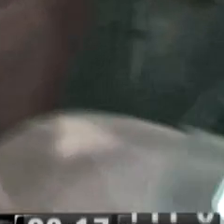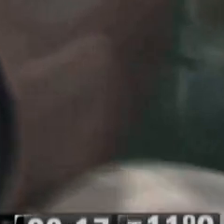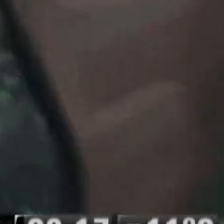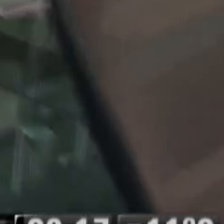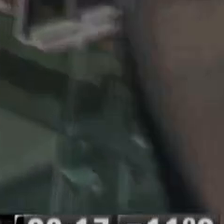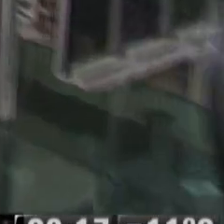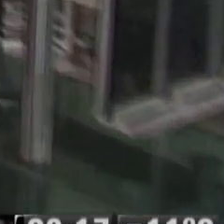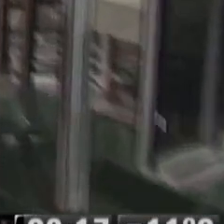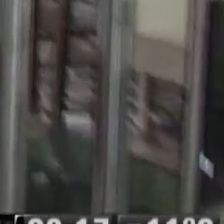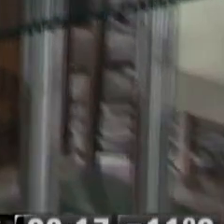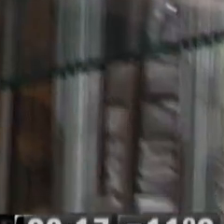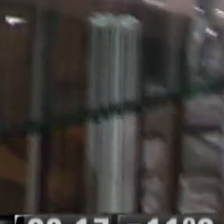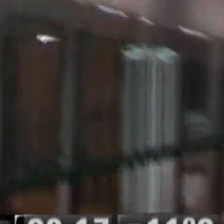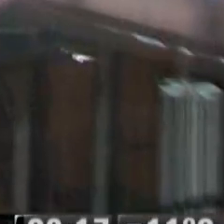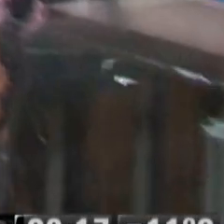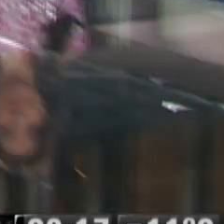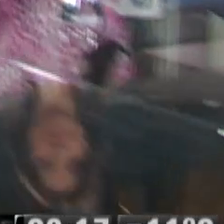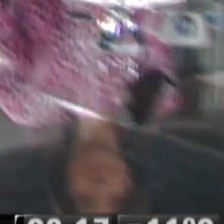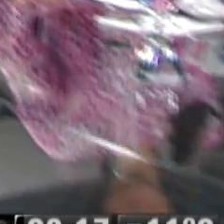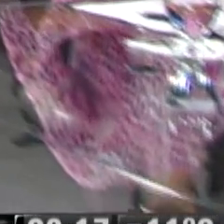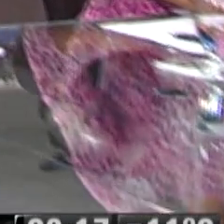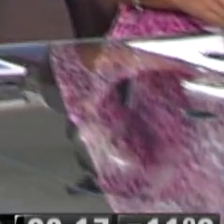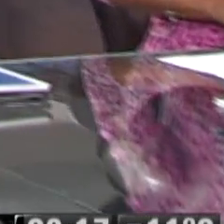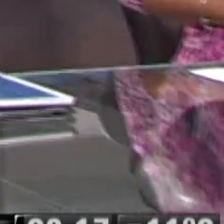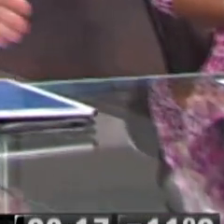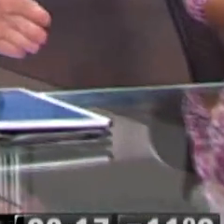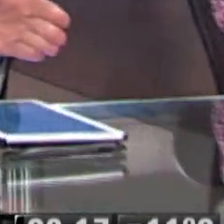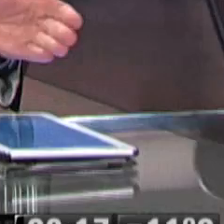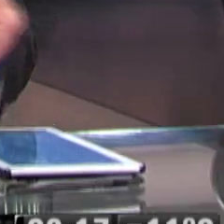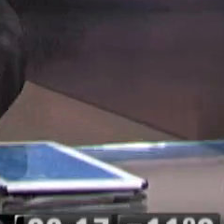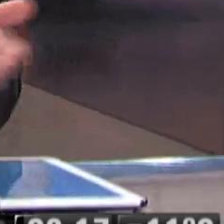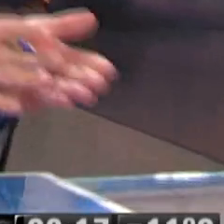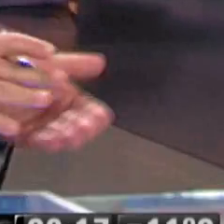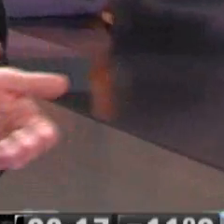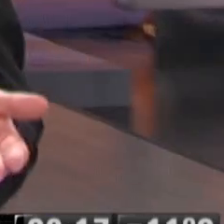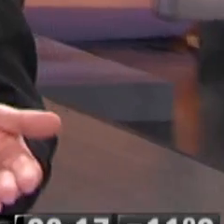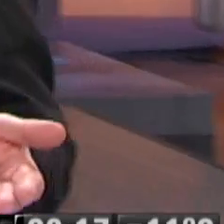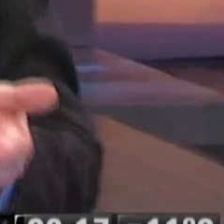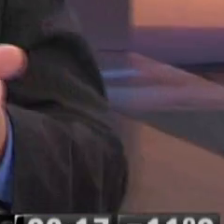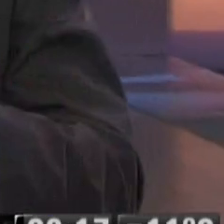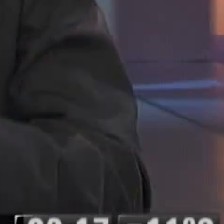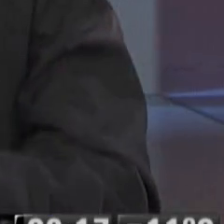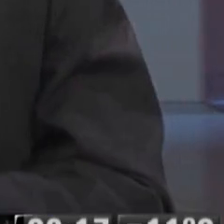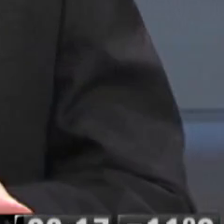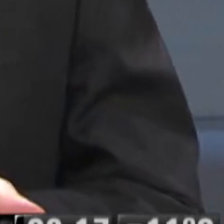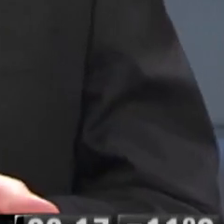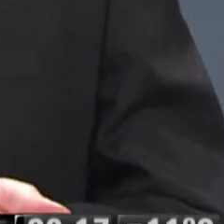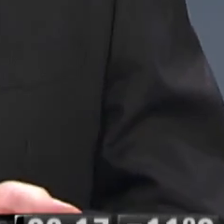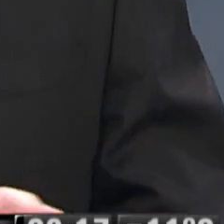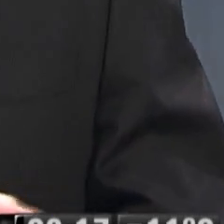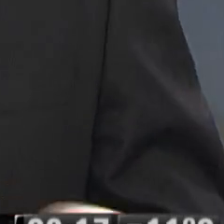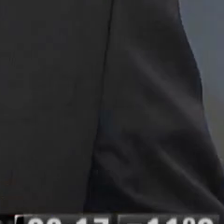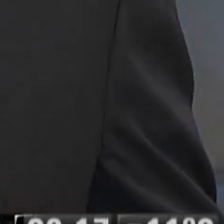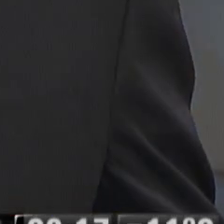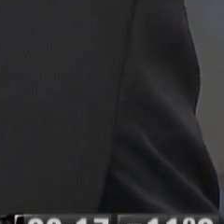pasaron 2 meses de aquella marcha, ni una menos. El dato en realidad es anecdótico, porque en el medio, antes y después, y en la actualidad,